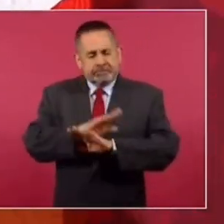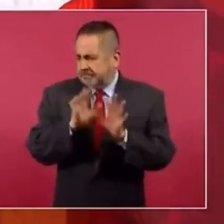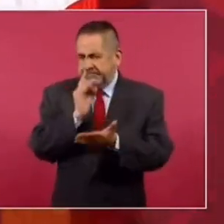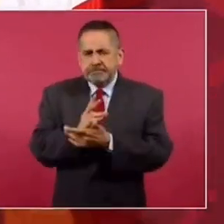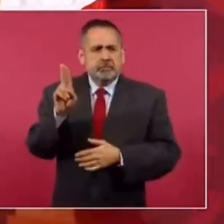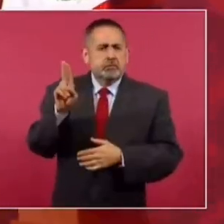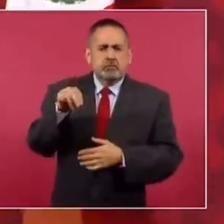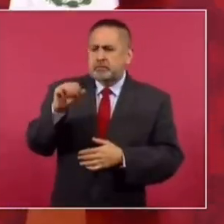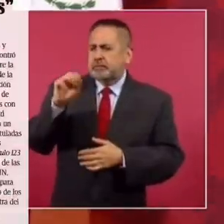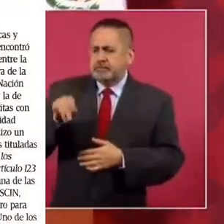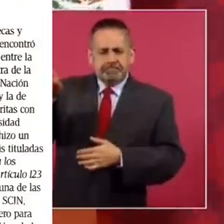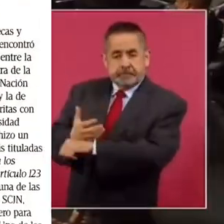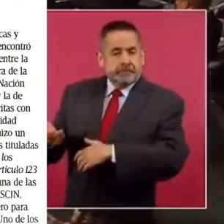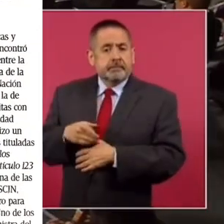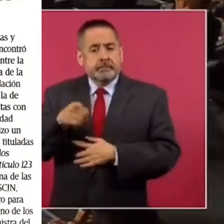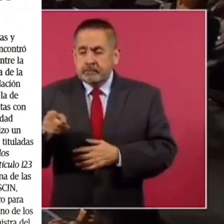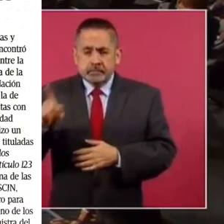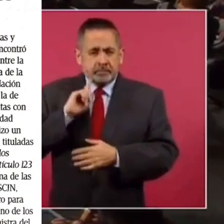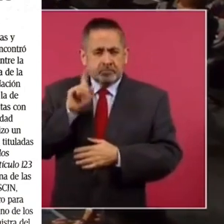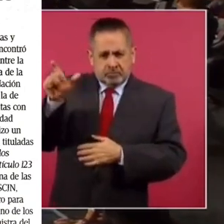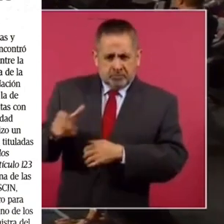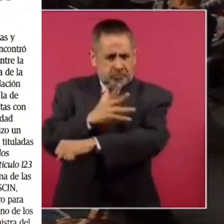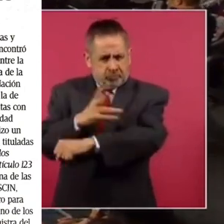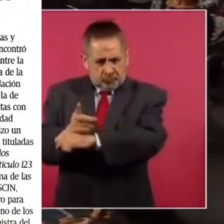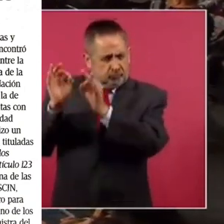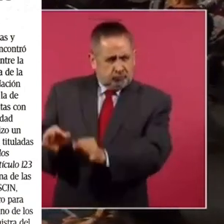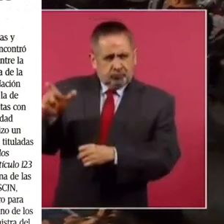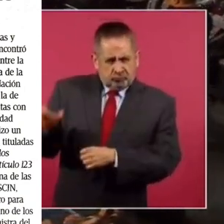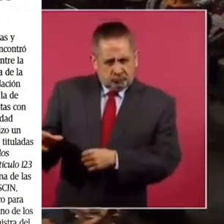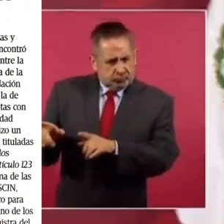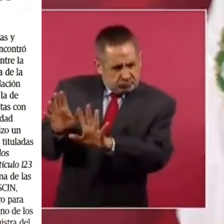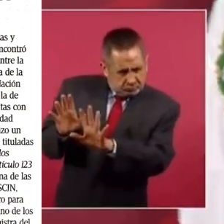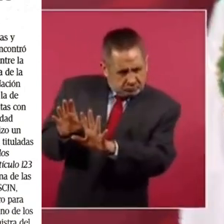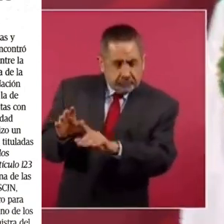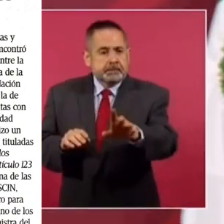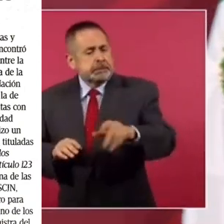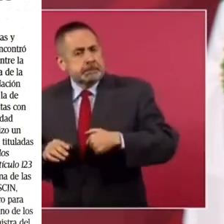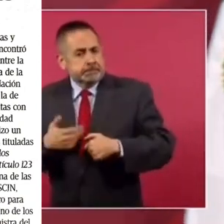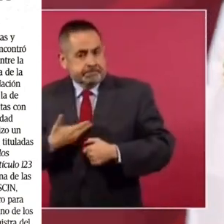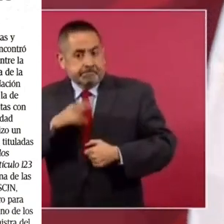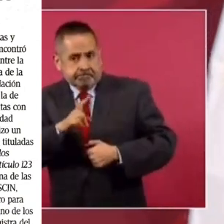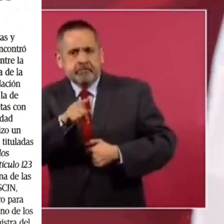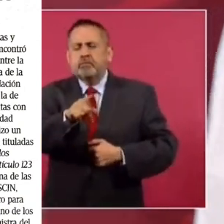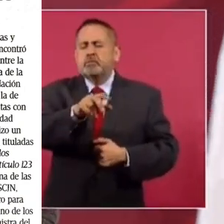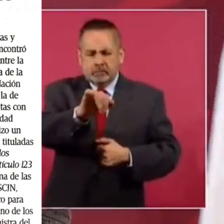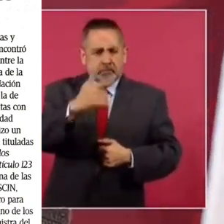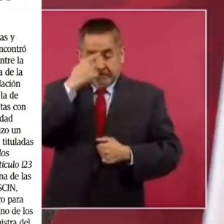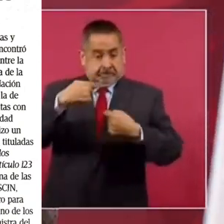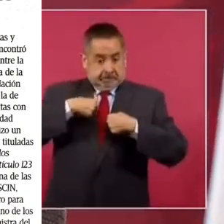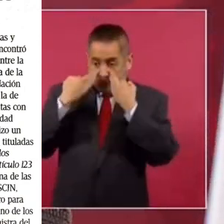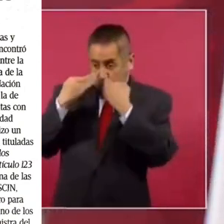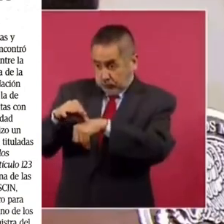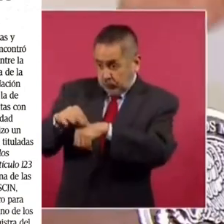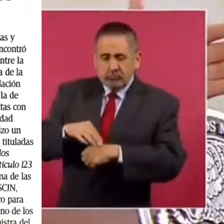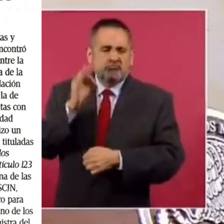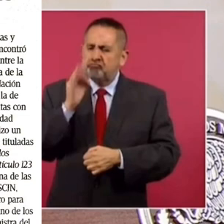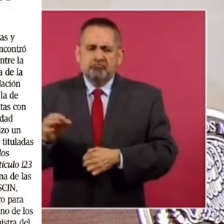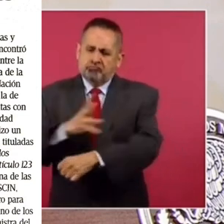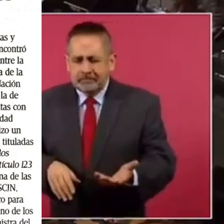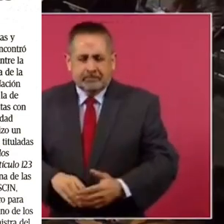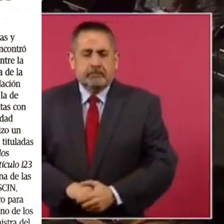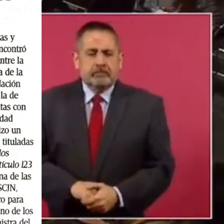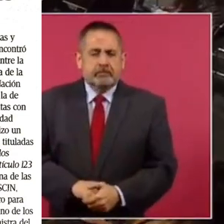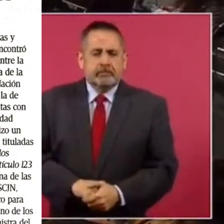UNAM dictamine. Es una honesta siendo que tiene este tema. En lo que a mí corresponde, en lo que me consta, es que ha actuado con